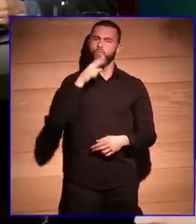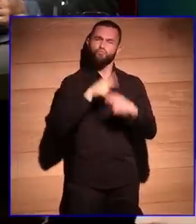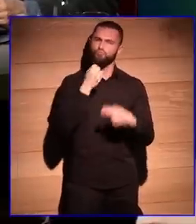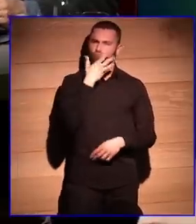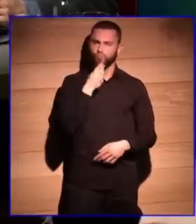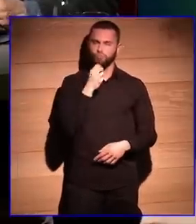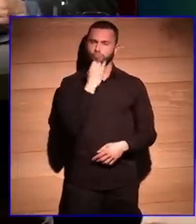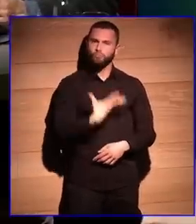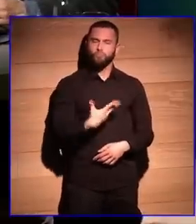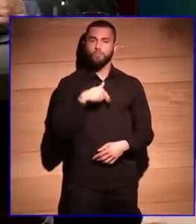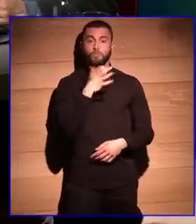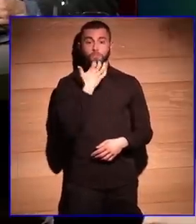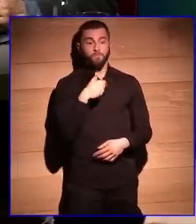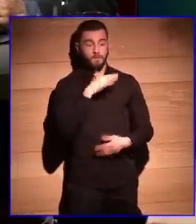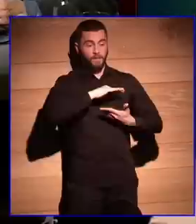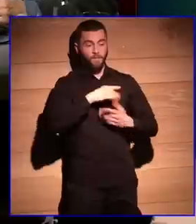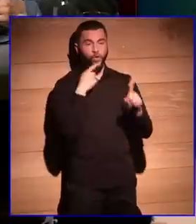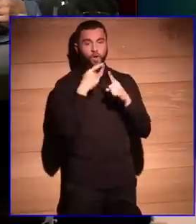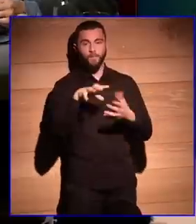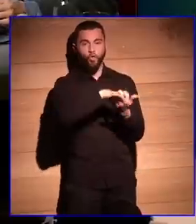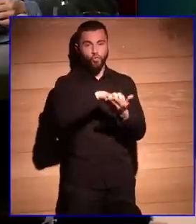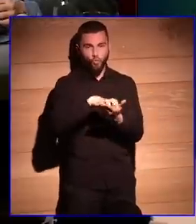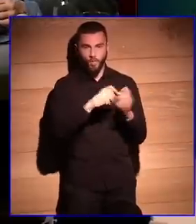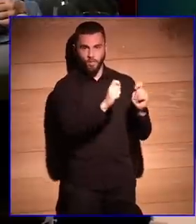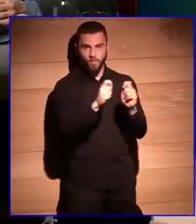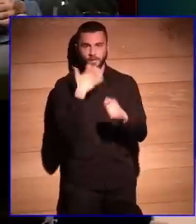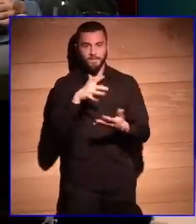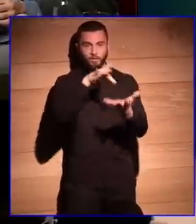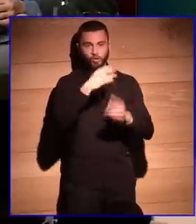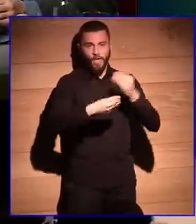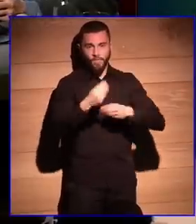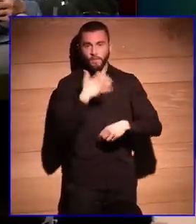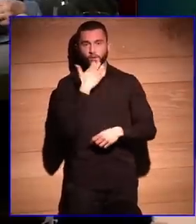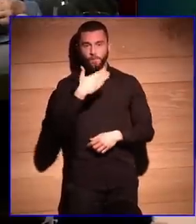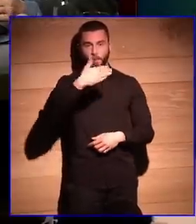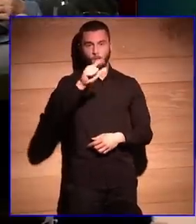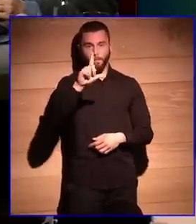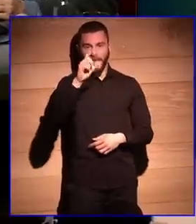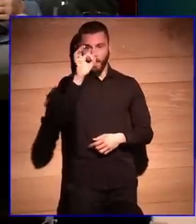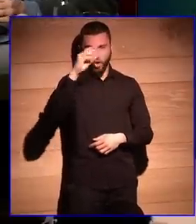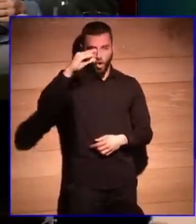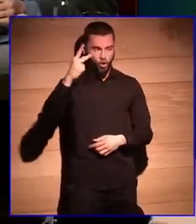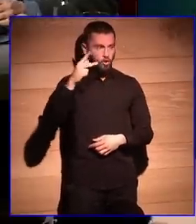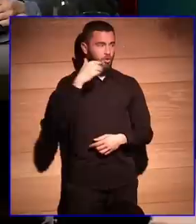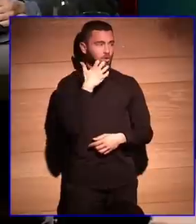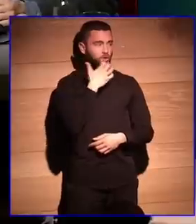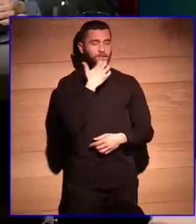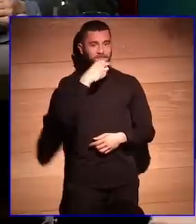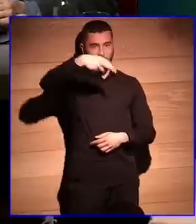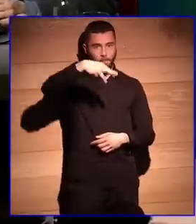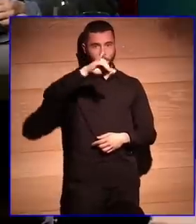digamos que incluso ponerle algún tipo de dudas a la hora de realizar su acción. Por ejemplo, Belloc, cuando están tirando a